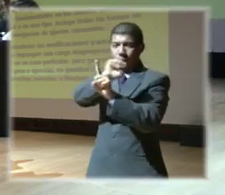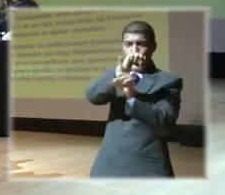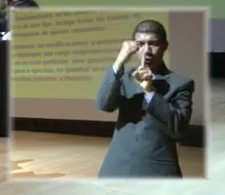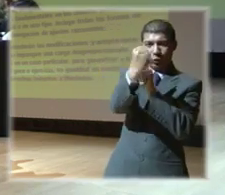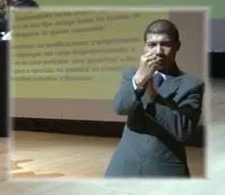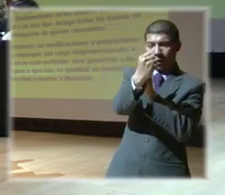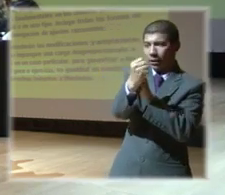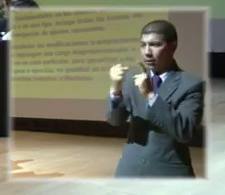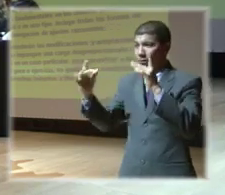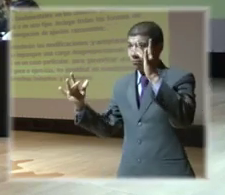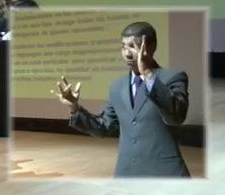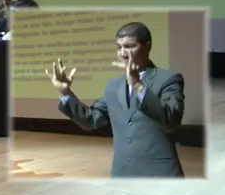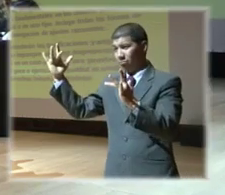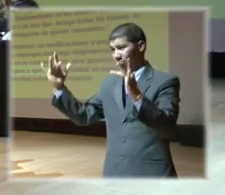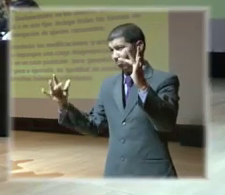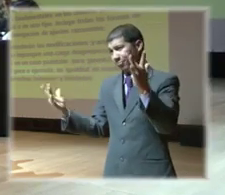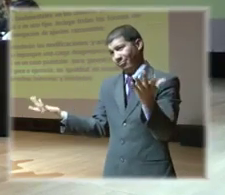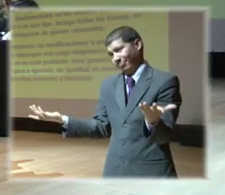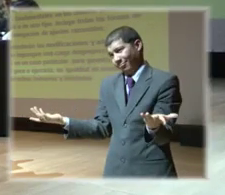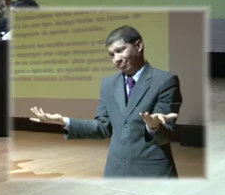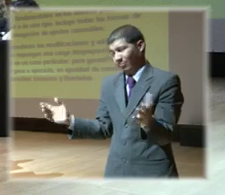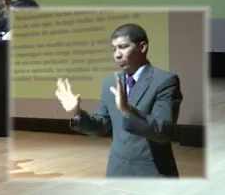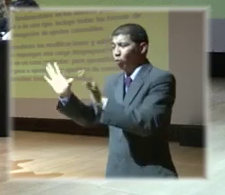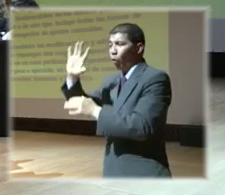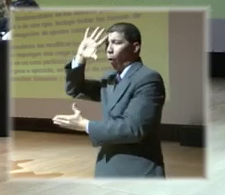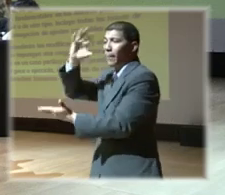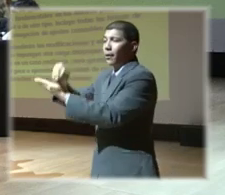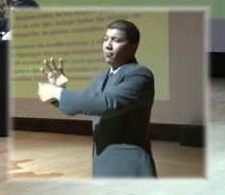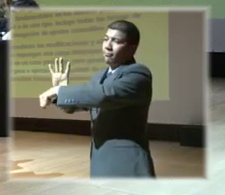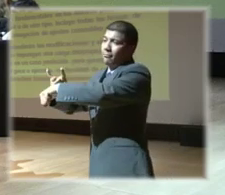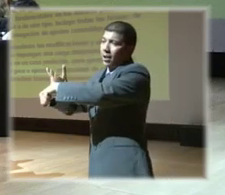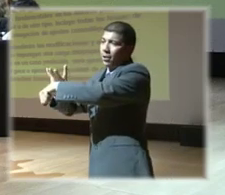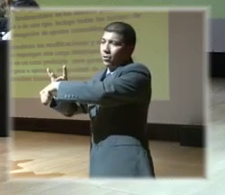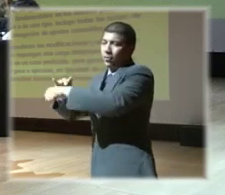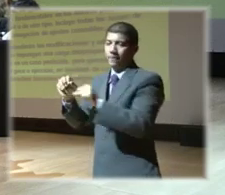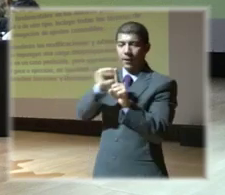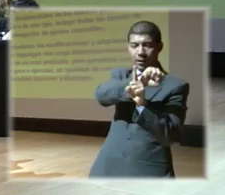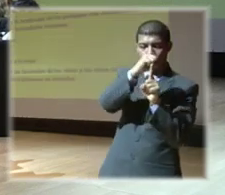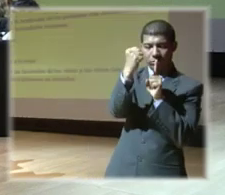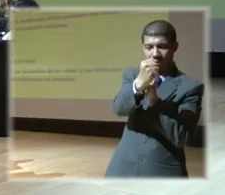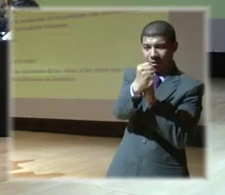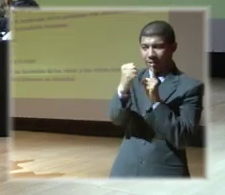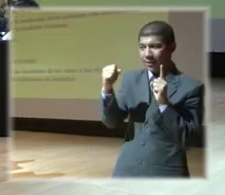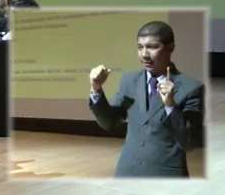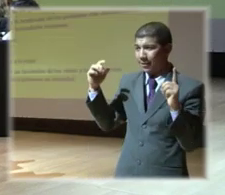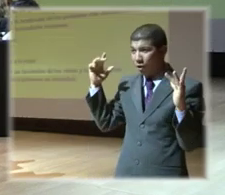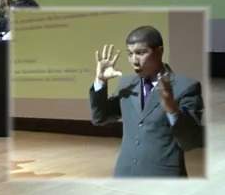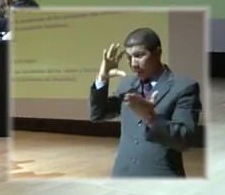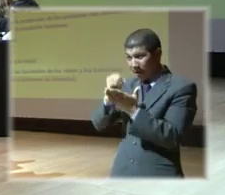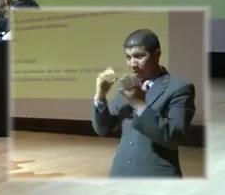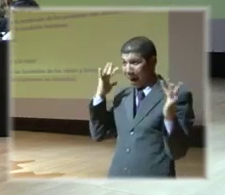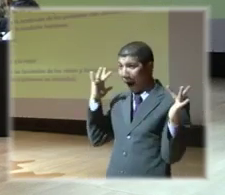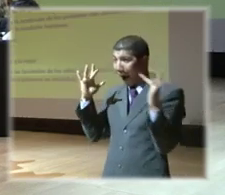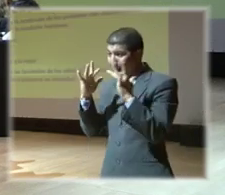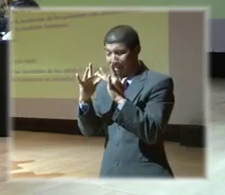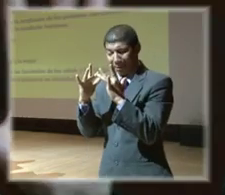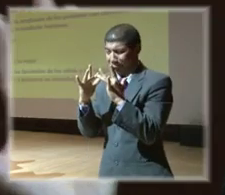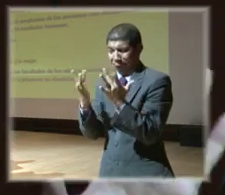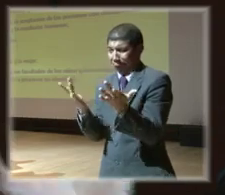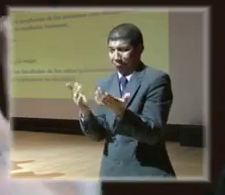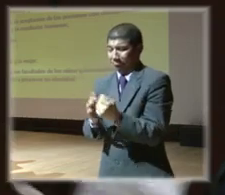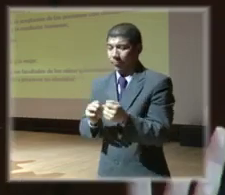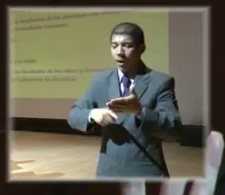son incompatibles. La convención en ningún momento habla de tipos de discapacidad ni de grados de